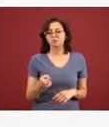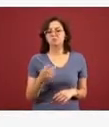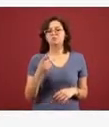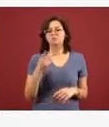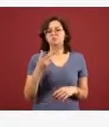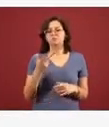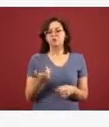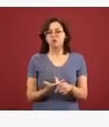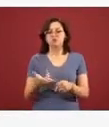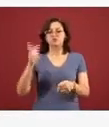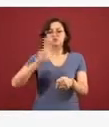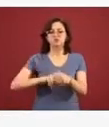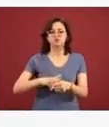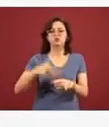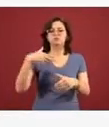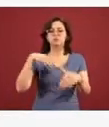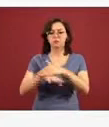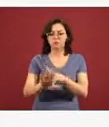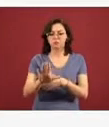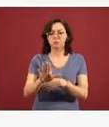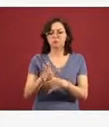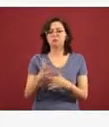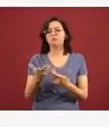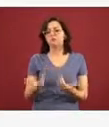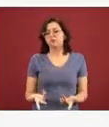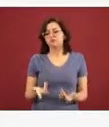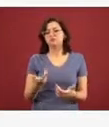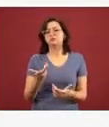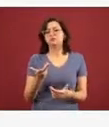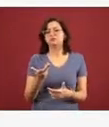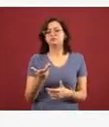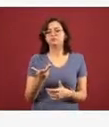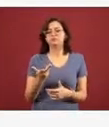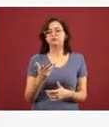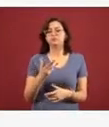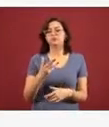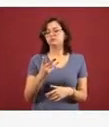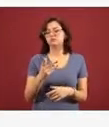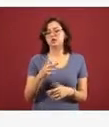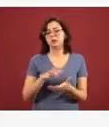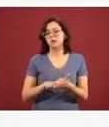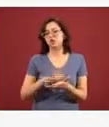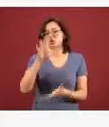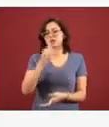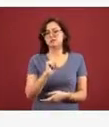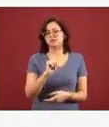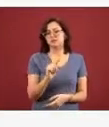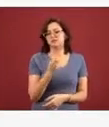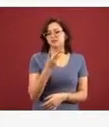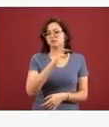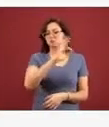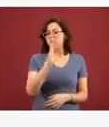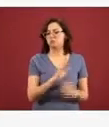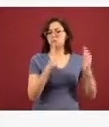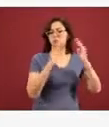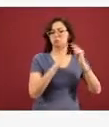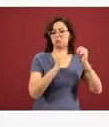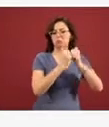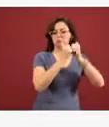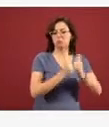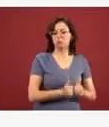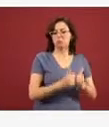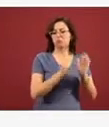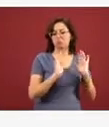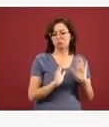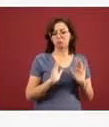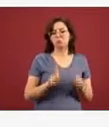sido hospitalizados. Ya veíamos que la gran cantidad sí son ambulatorios, pero de las proporciones que se han